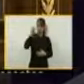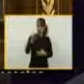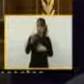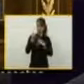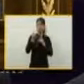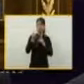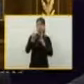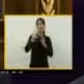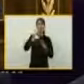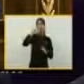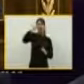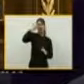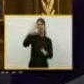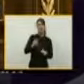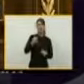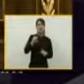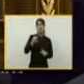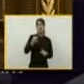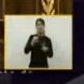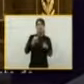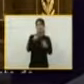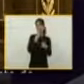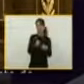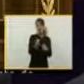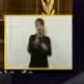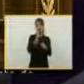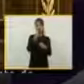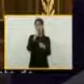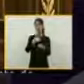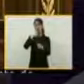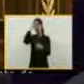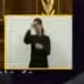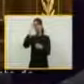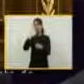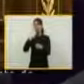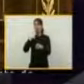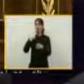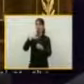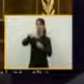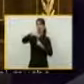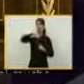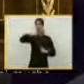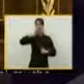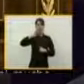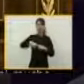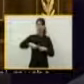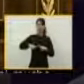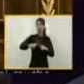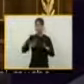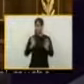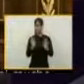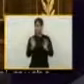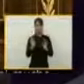pactar lo económico con la derecha y lo social con la izquierda. Y creo que hay espacios comunes en los cuales, sobre todo en una situación